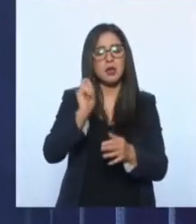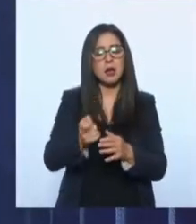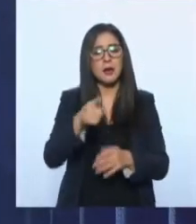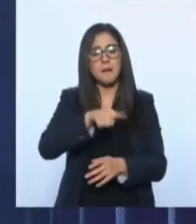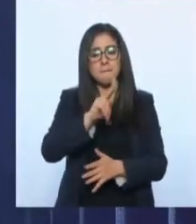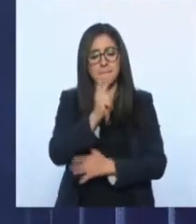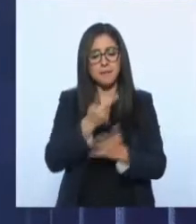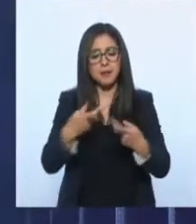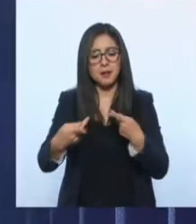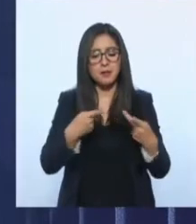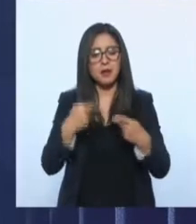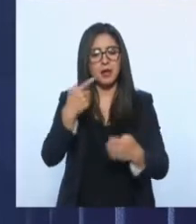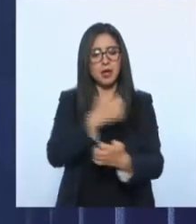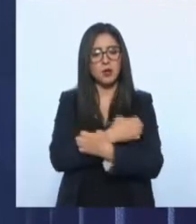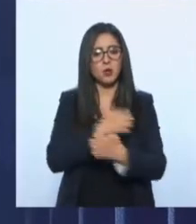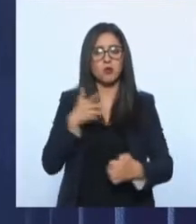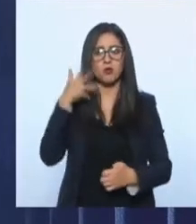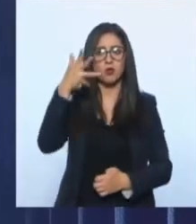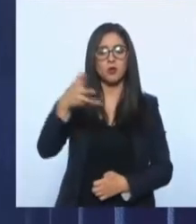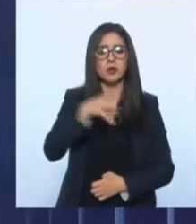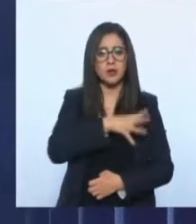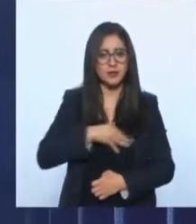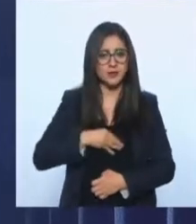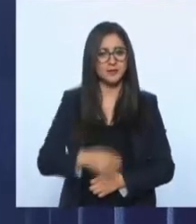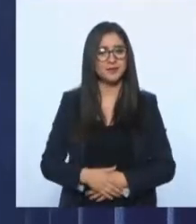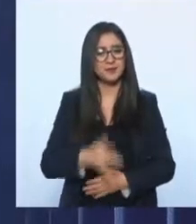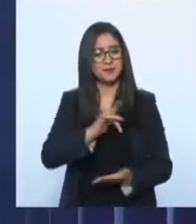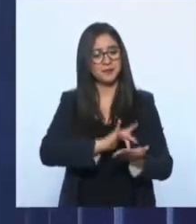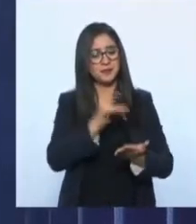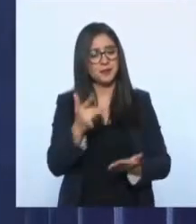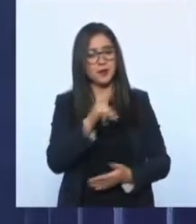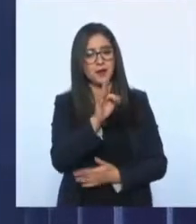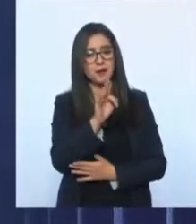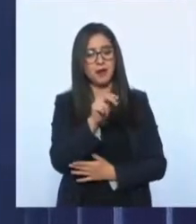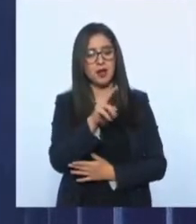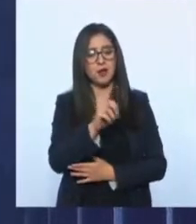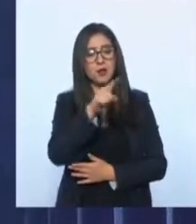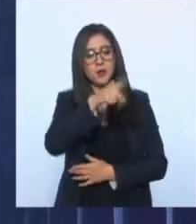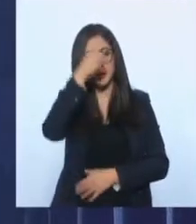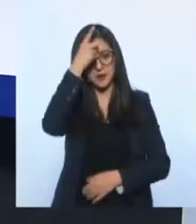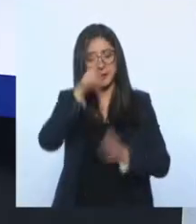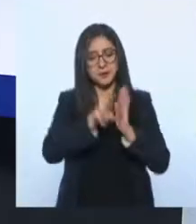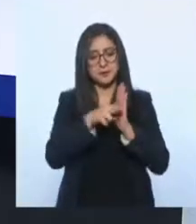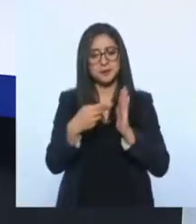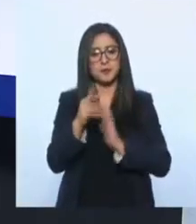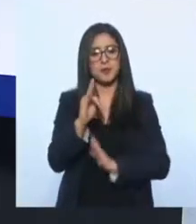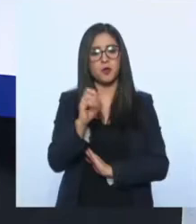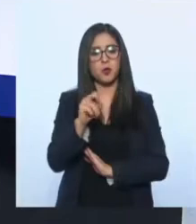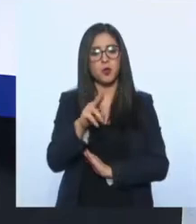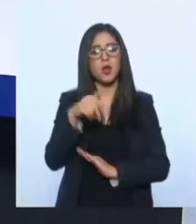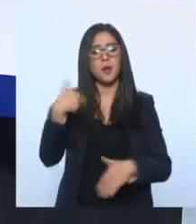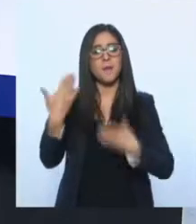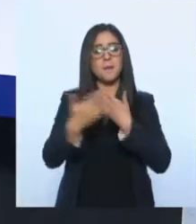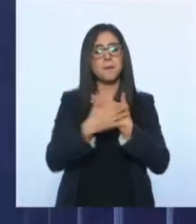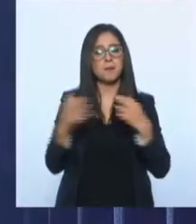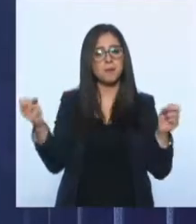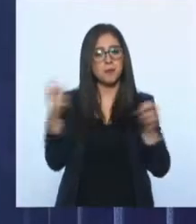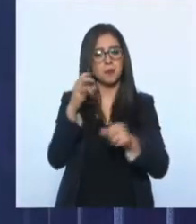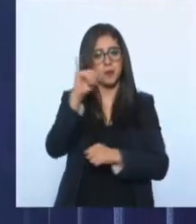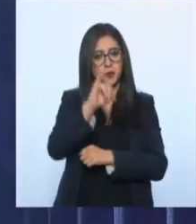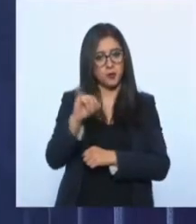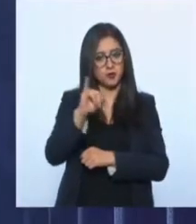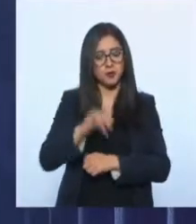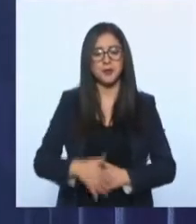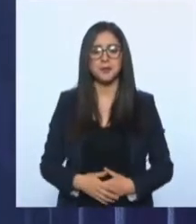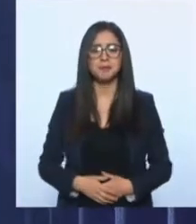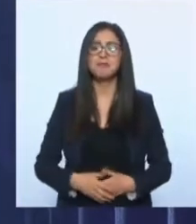la educación de nuestros hijos. Muchísimas gracias a Fernando León, director de la revista Fortuna. Nos vemos en 8 días. En 8 días. Y bueno, pues no queda más que